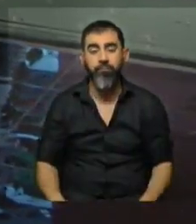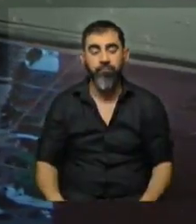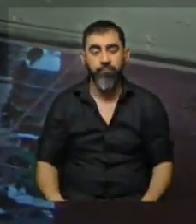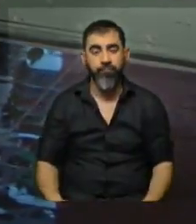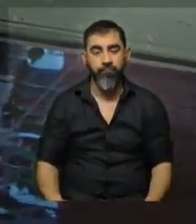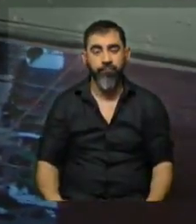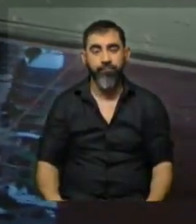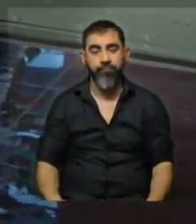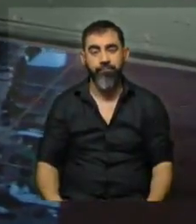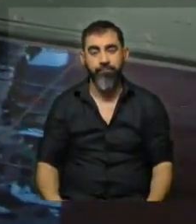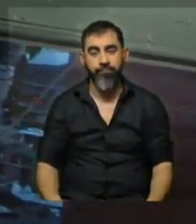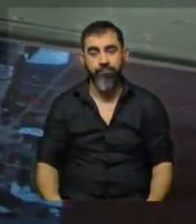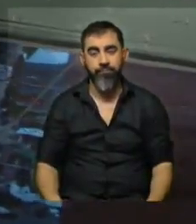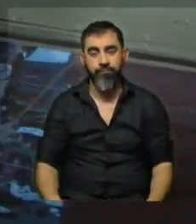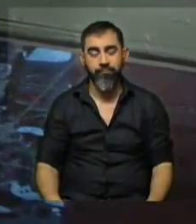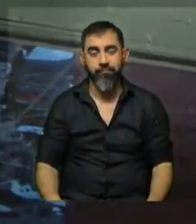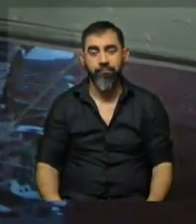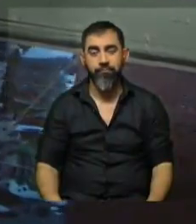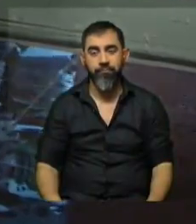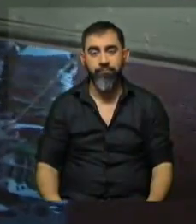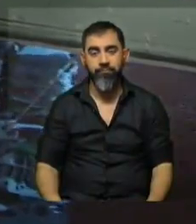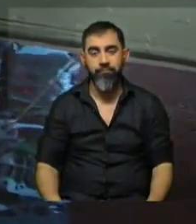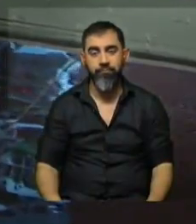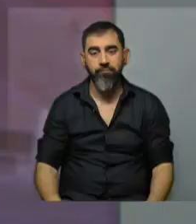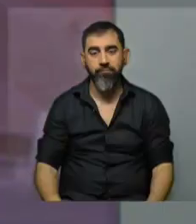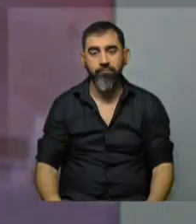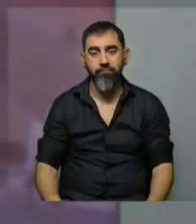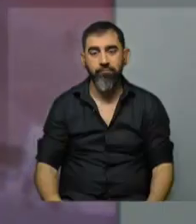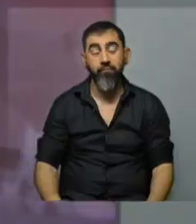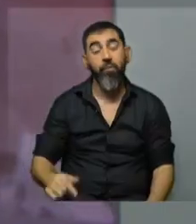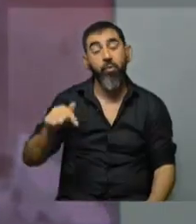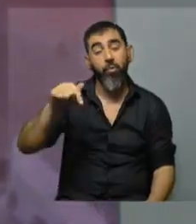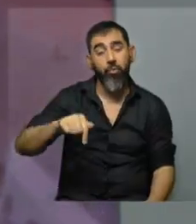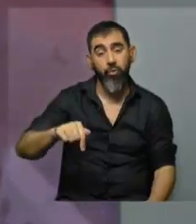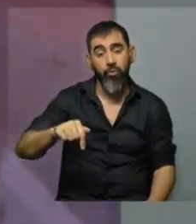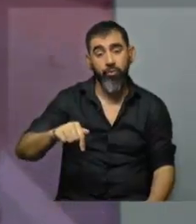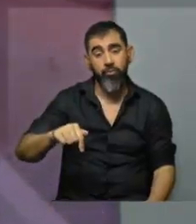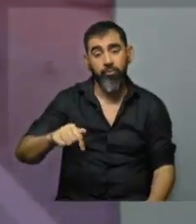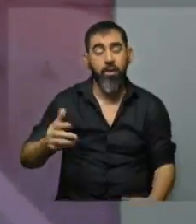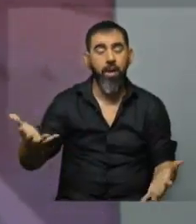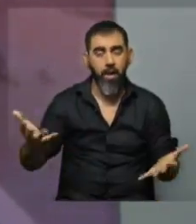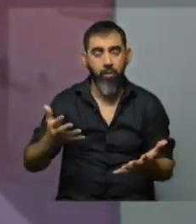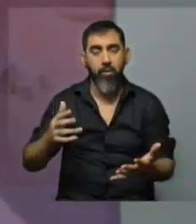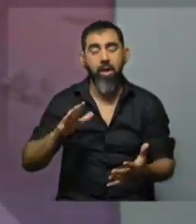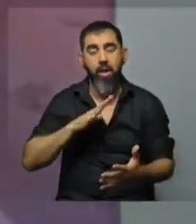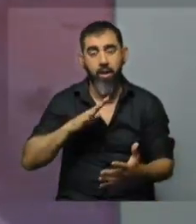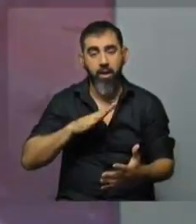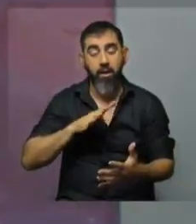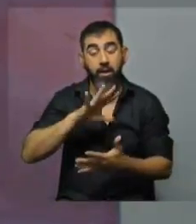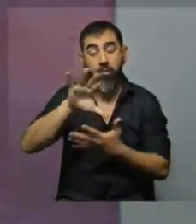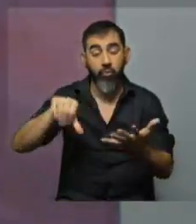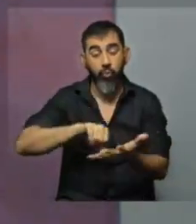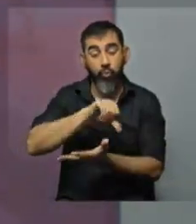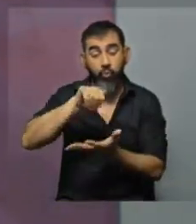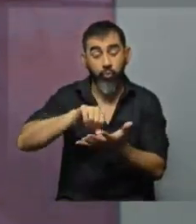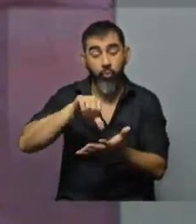está secuestrada. Perdida. Pero nos pasa a nosotros. De hecho, hoy, más allá de que ahora vamos a ver, ha pasado en la ciudad,